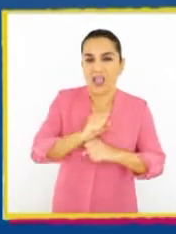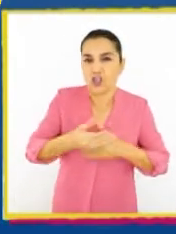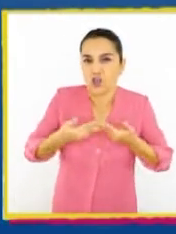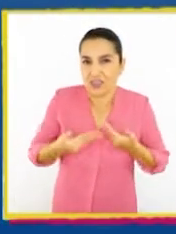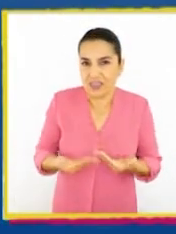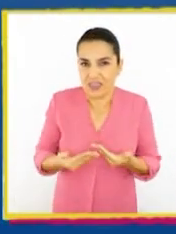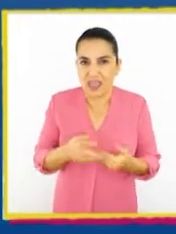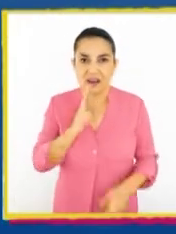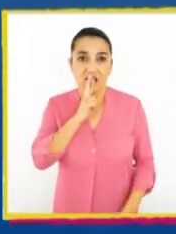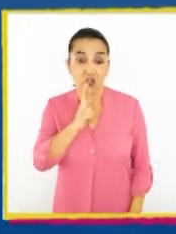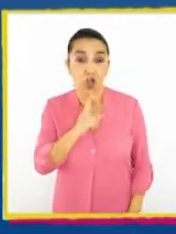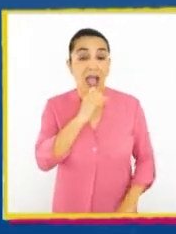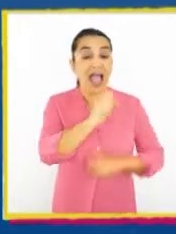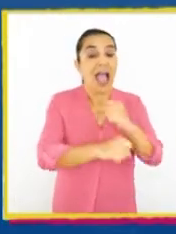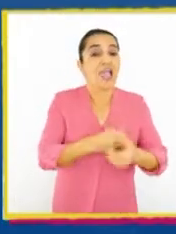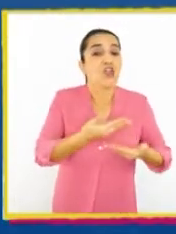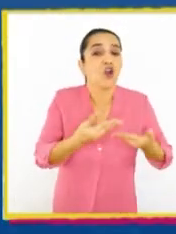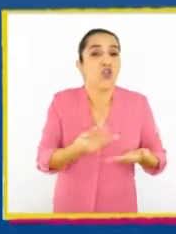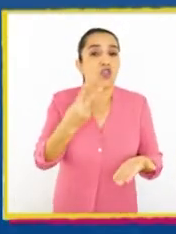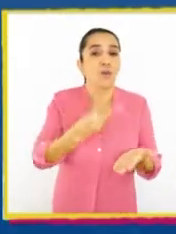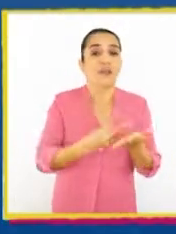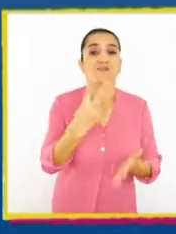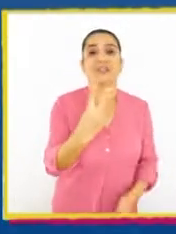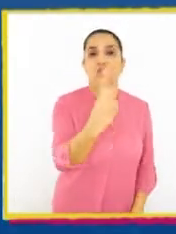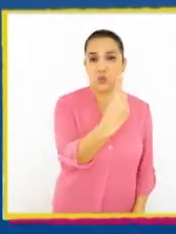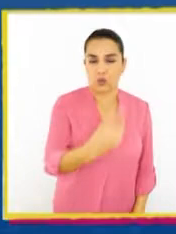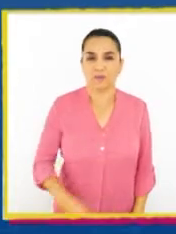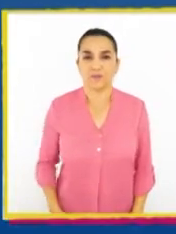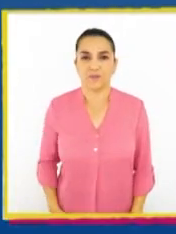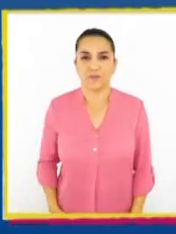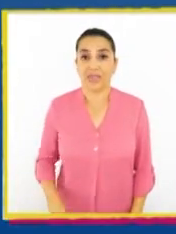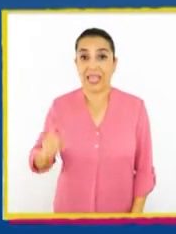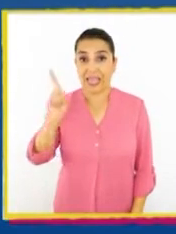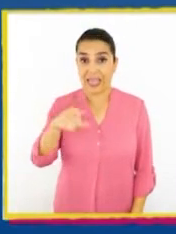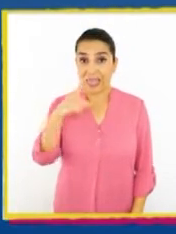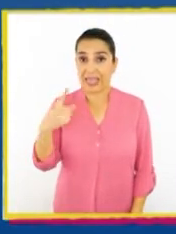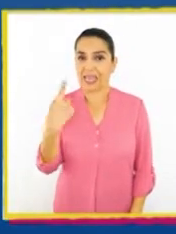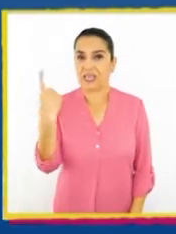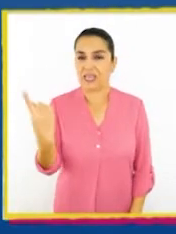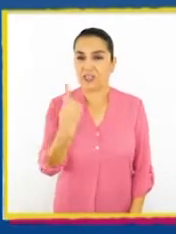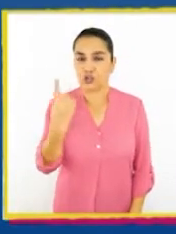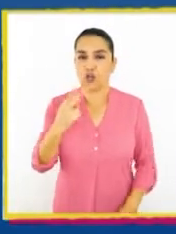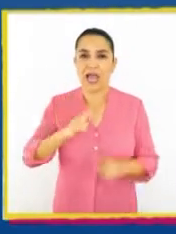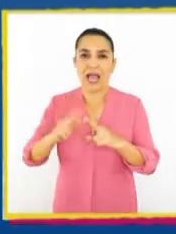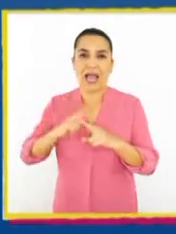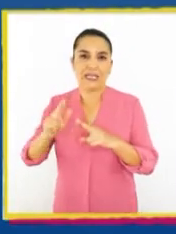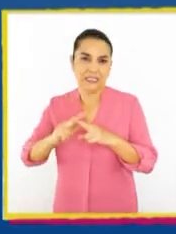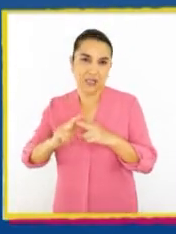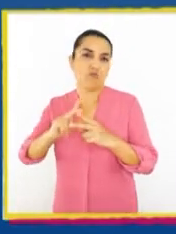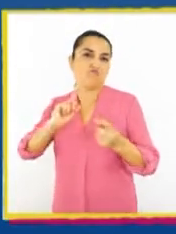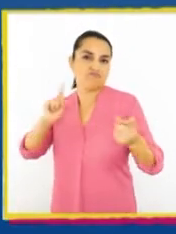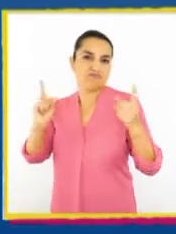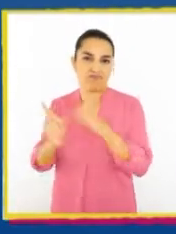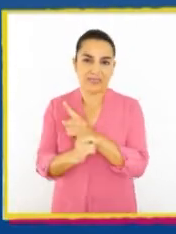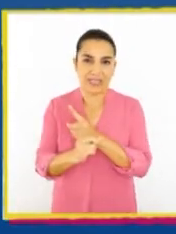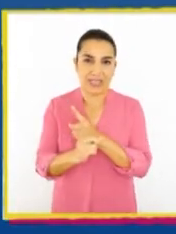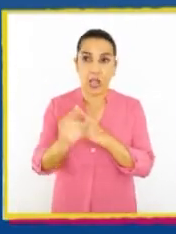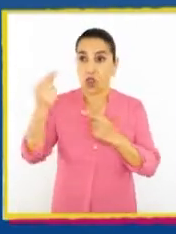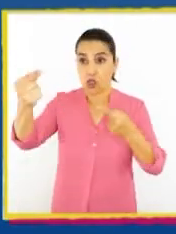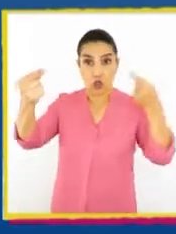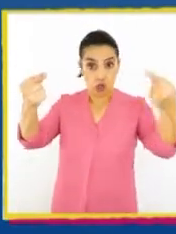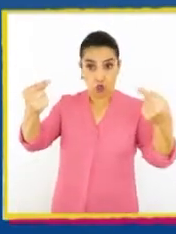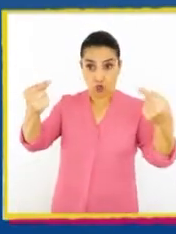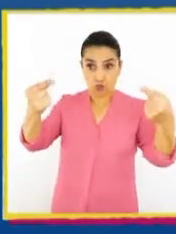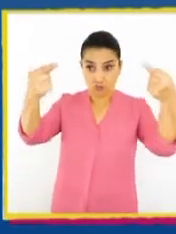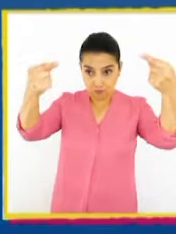eso me da como resultado el año en que estamos hoy, 2021. Para despejar X utilizamos la operación inversa y la aplicamos en